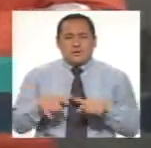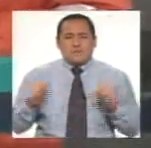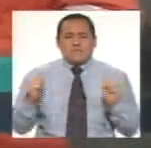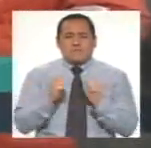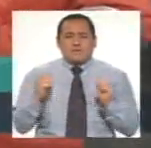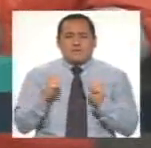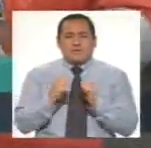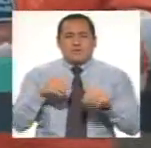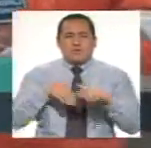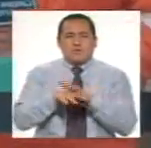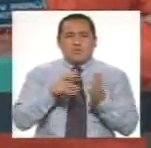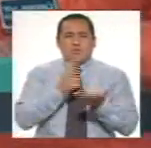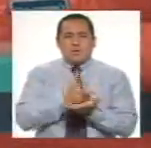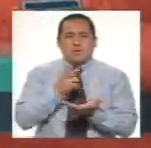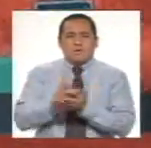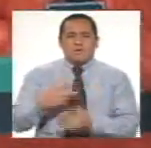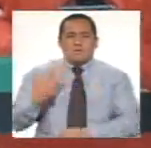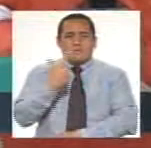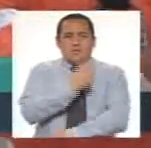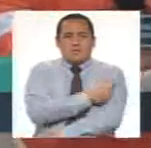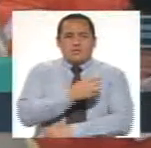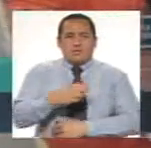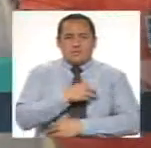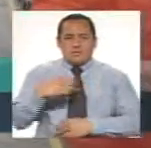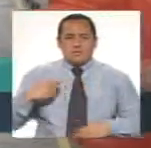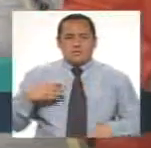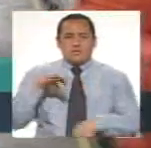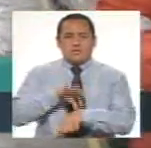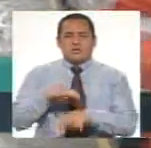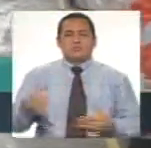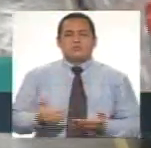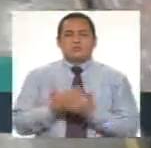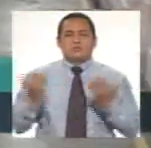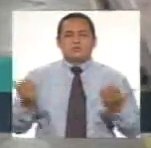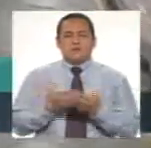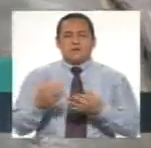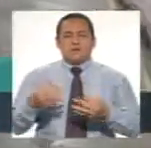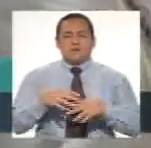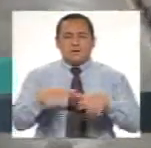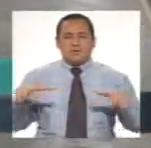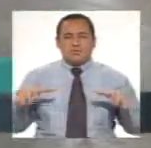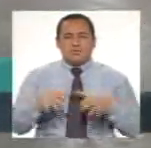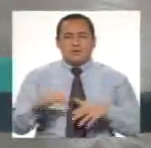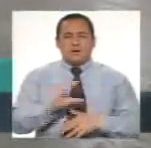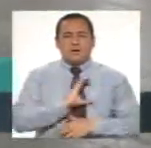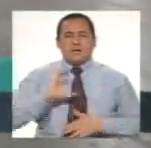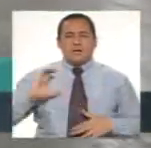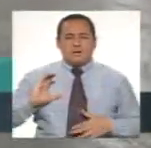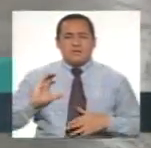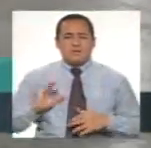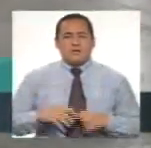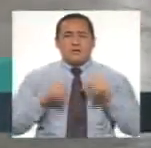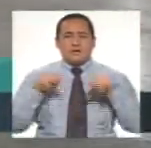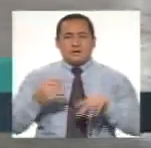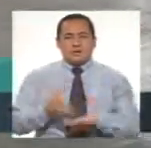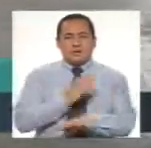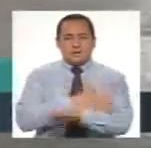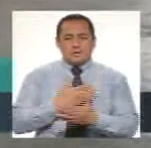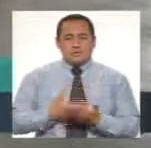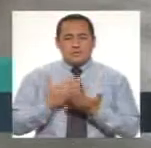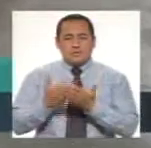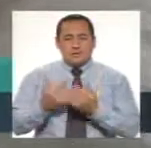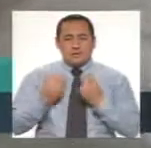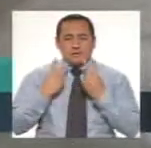frío, la almacén principal de vacunas del MINSA en el distrito, en la provincia constitucional del Callao. Como pueden